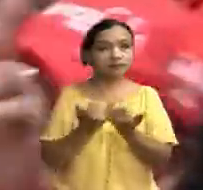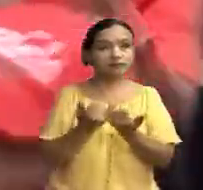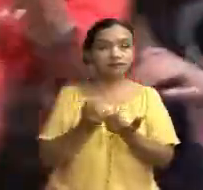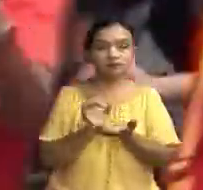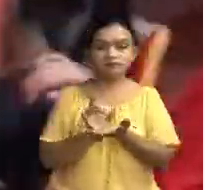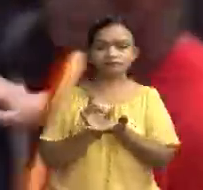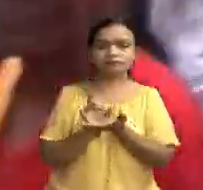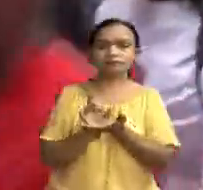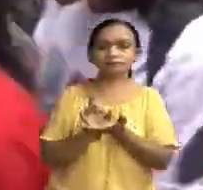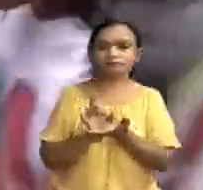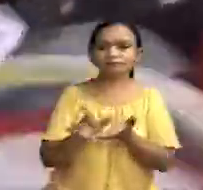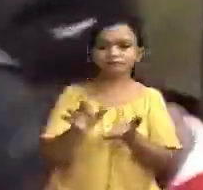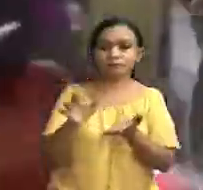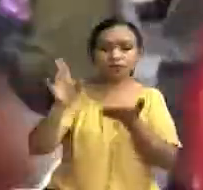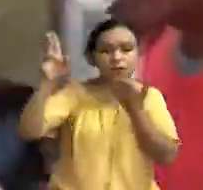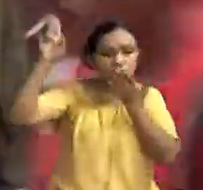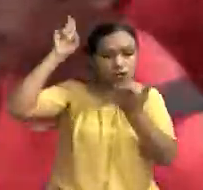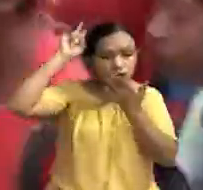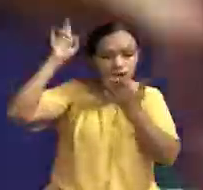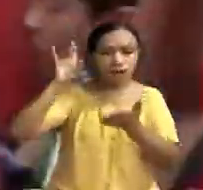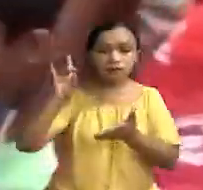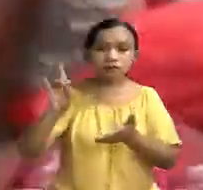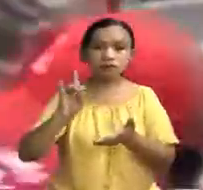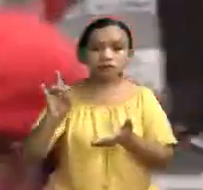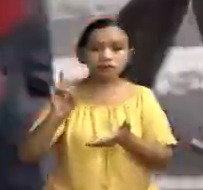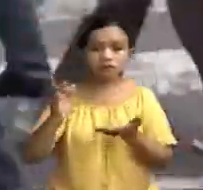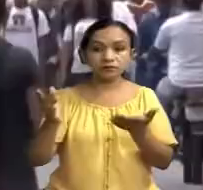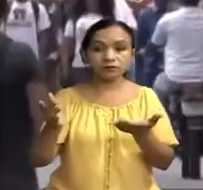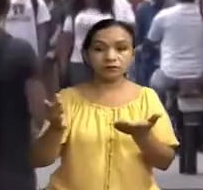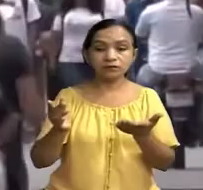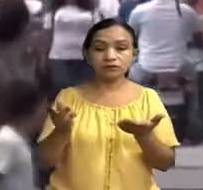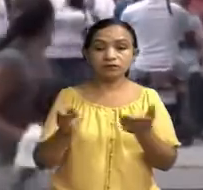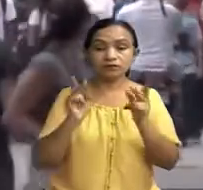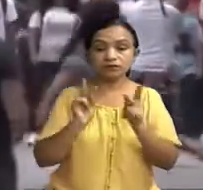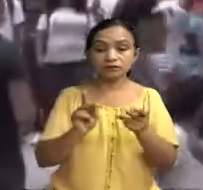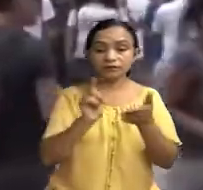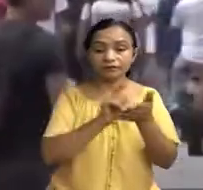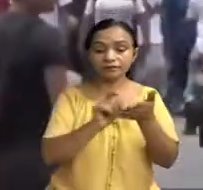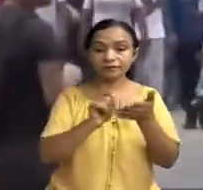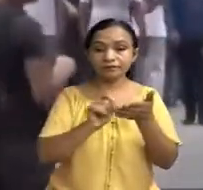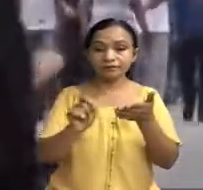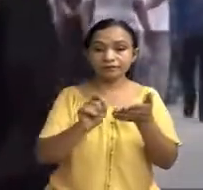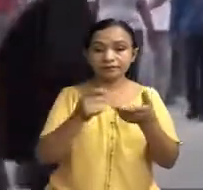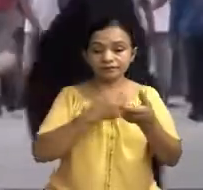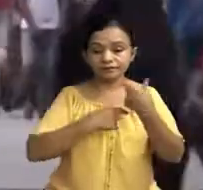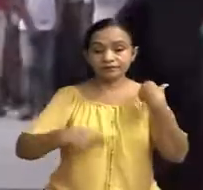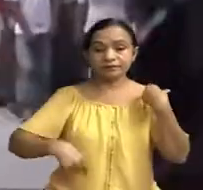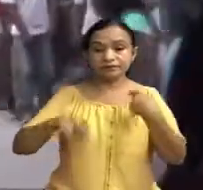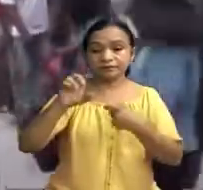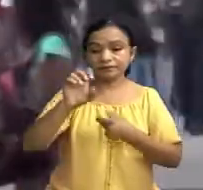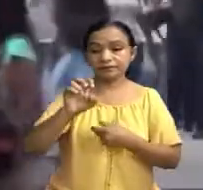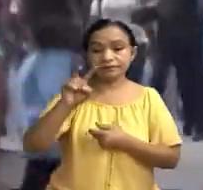contra el indio en Bolivia, como dice un escrito del vicepresidente de Evo,